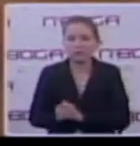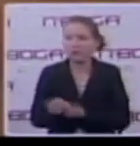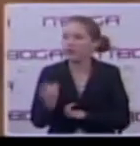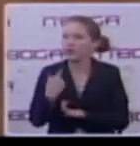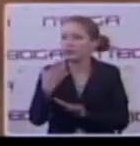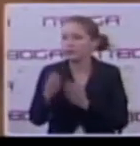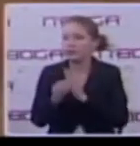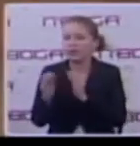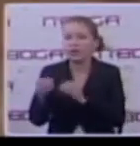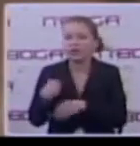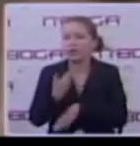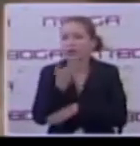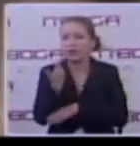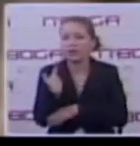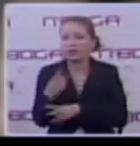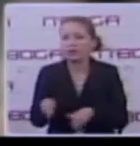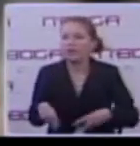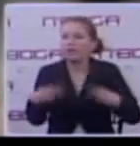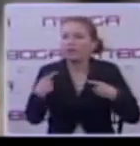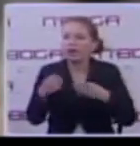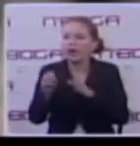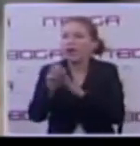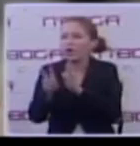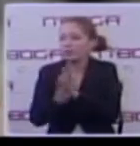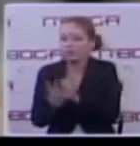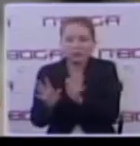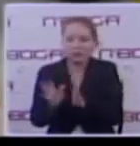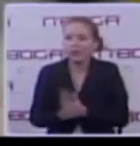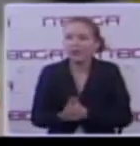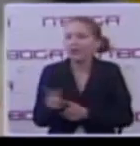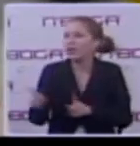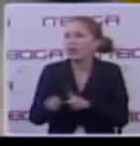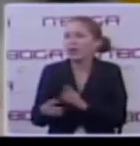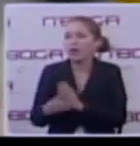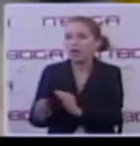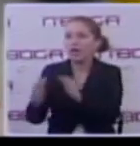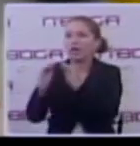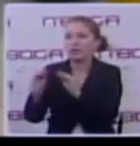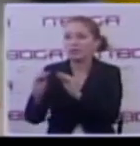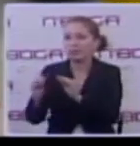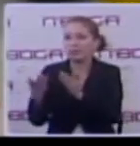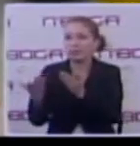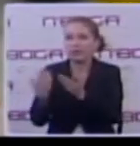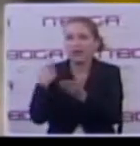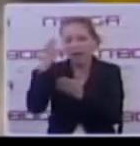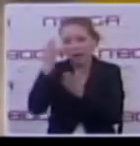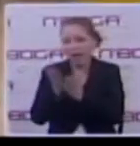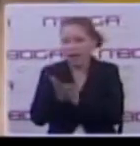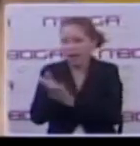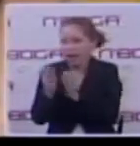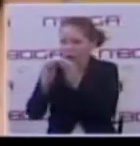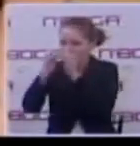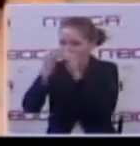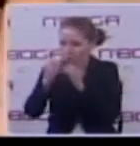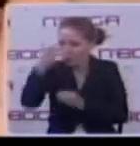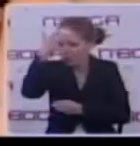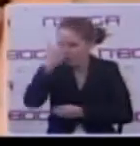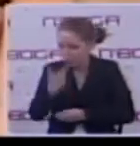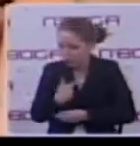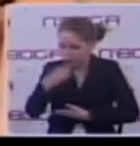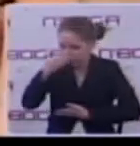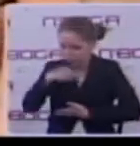está orientada a mejorar la hoja de vida de una persona. Esta es una capacitación que está orientada a formar empresarios, a